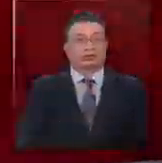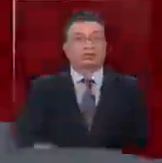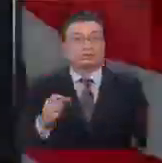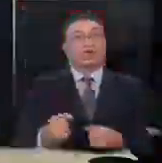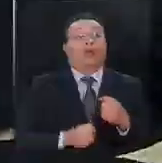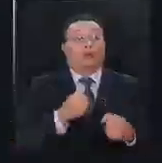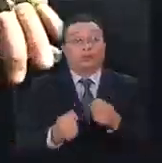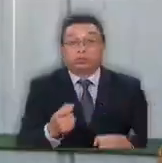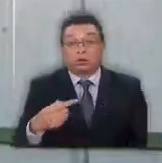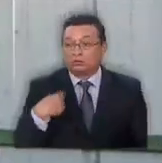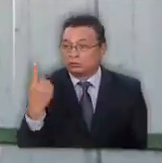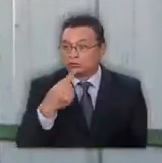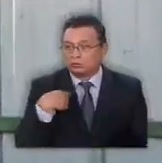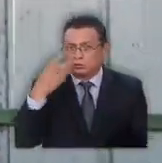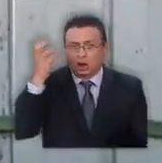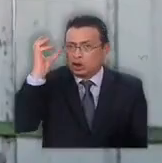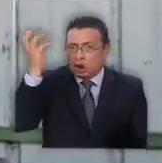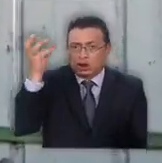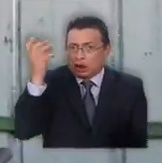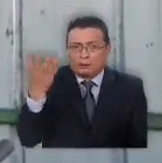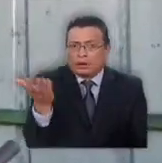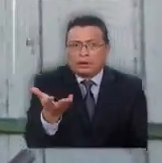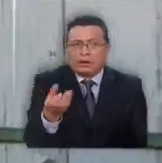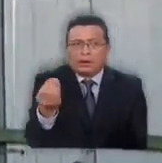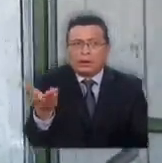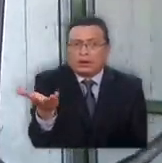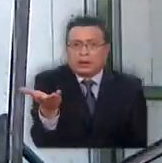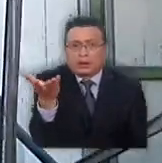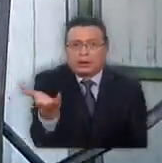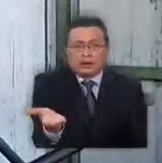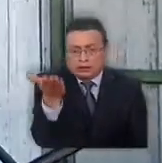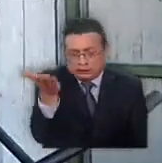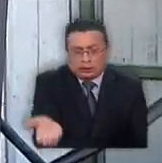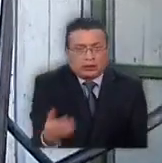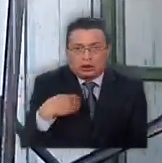corriendo, pero nosotros no teníamos idea que... No teníamos idea que...